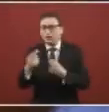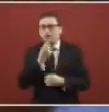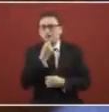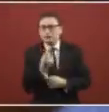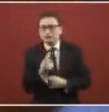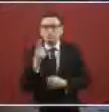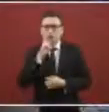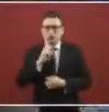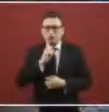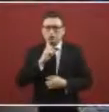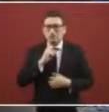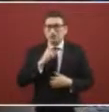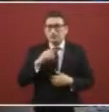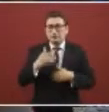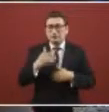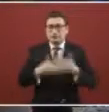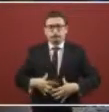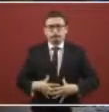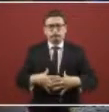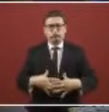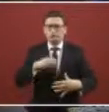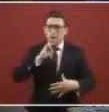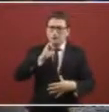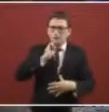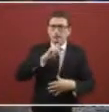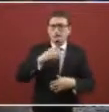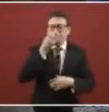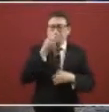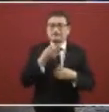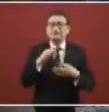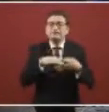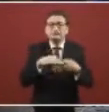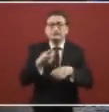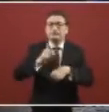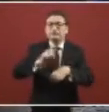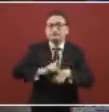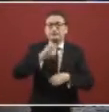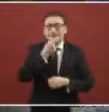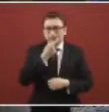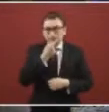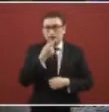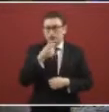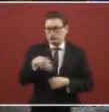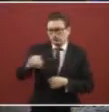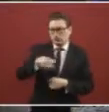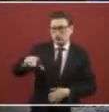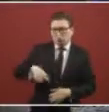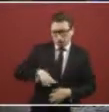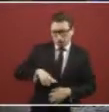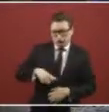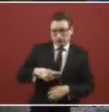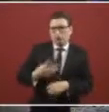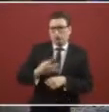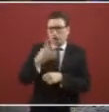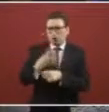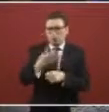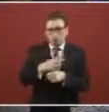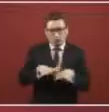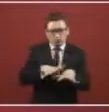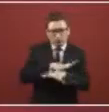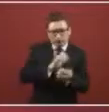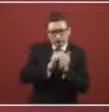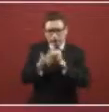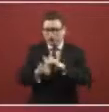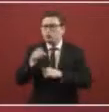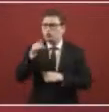prácticamente se convierten en mamás no viene el día del niño el gobierno la cuarta transformación que es lo que considera debe